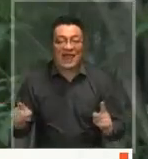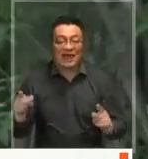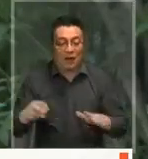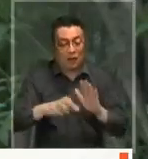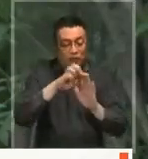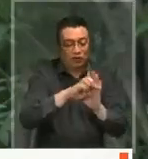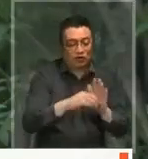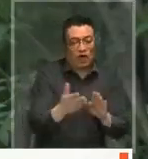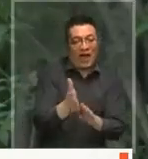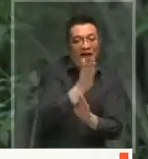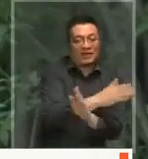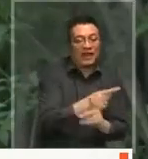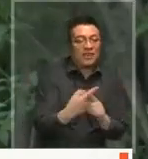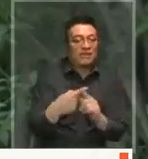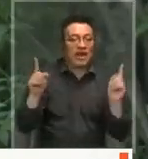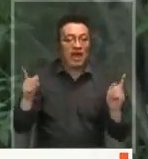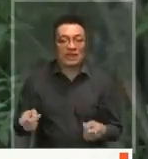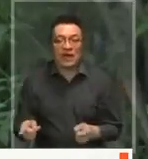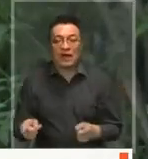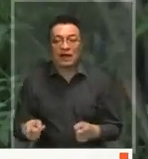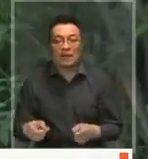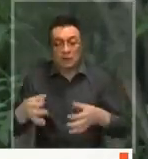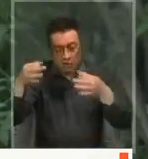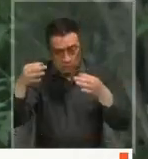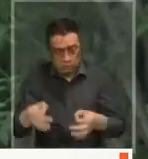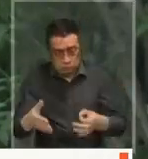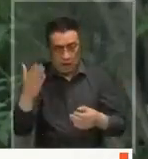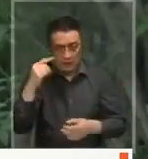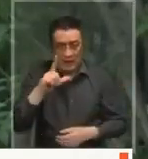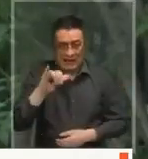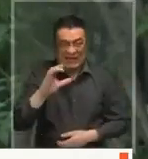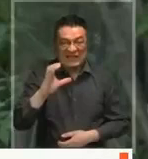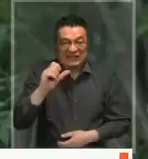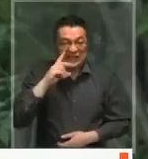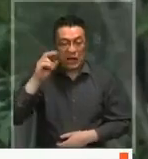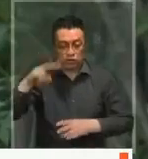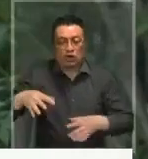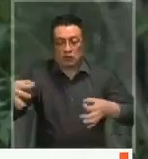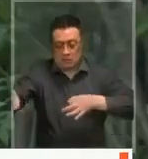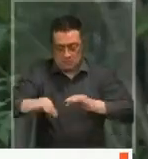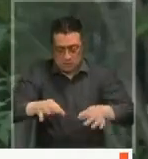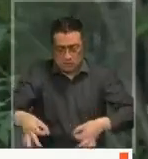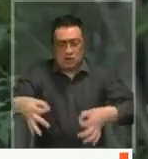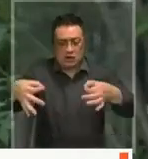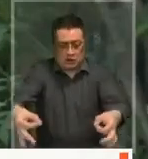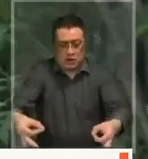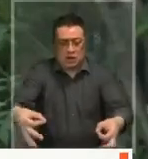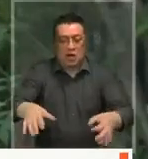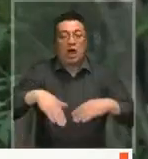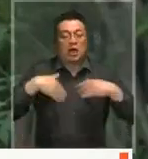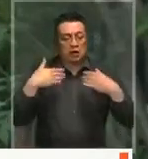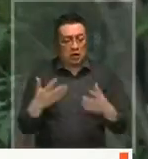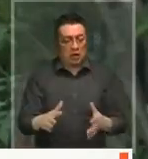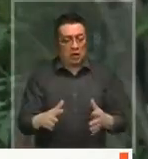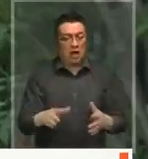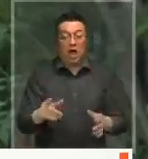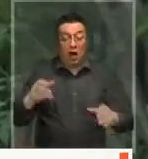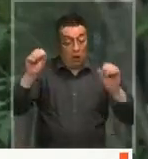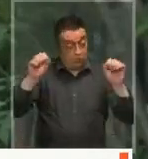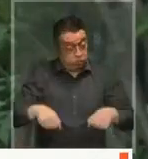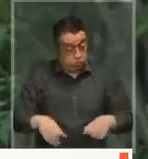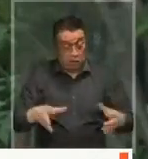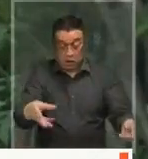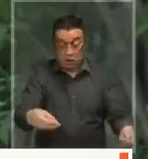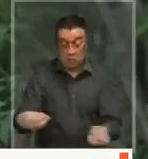proyecto anterior, al original que licitó el Ministerio de Obras Públicas. Se hizo fuera o no cumpliendo